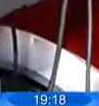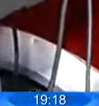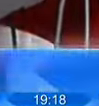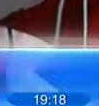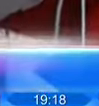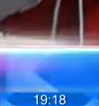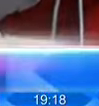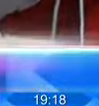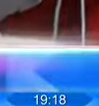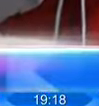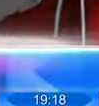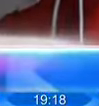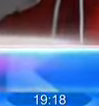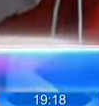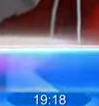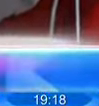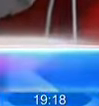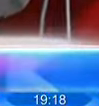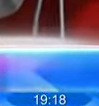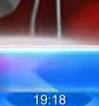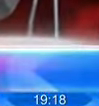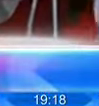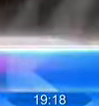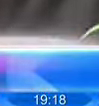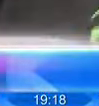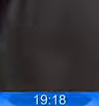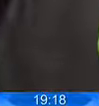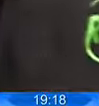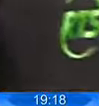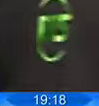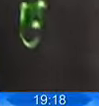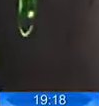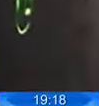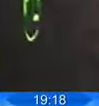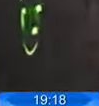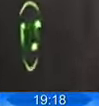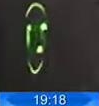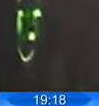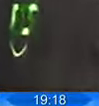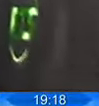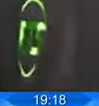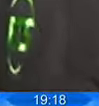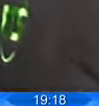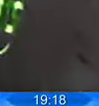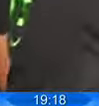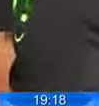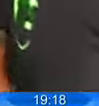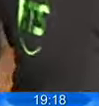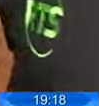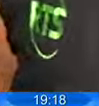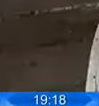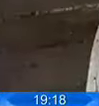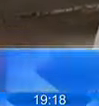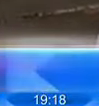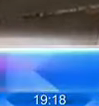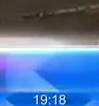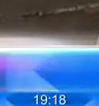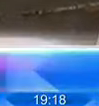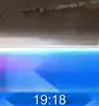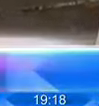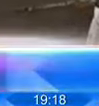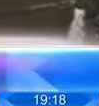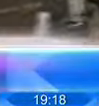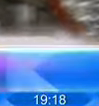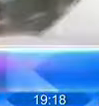cuenta esto. No podemos permitir que esto pase en nuestra ciudad. Finalmente, ambas partes llegaron a un acuerdo, por lo